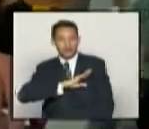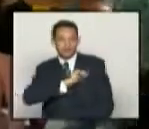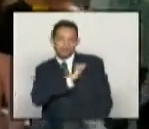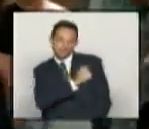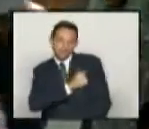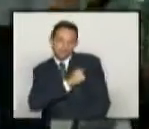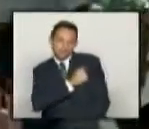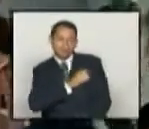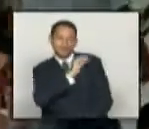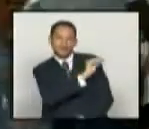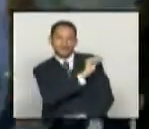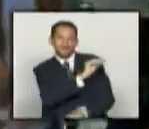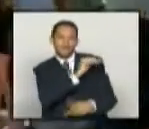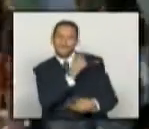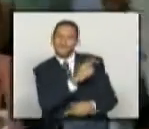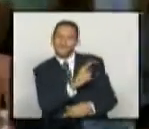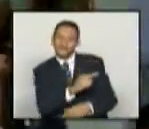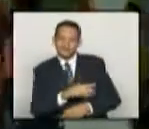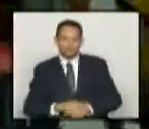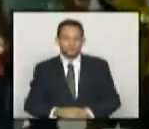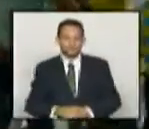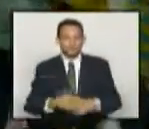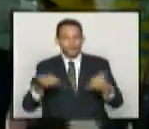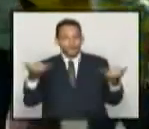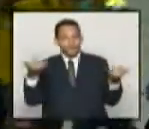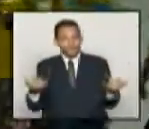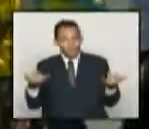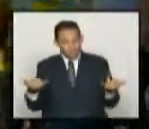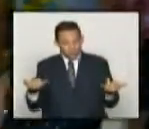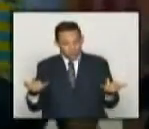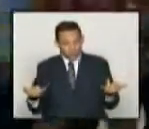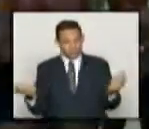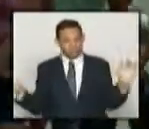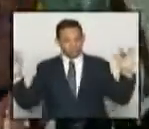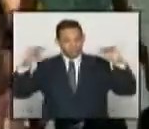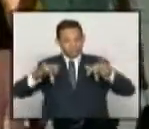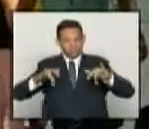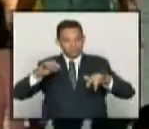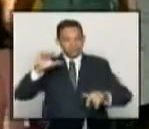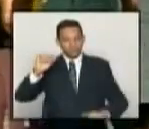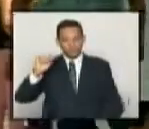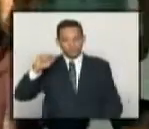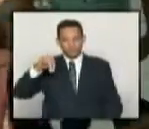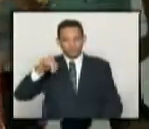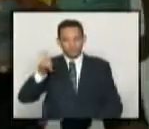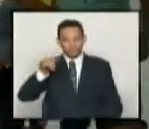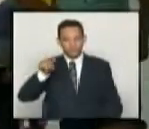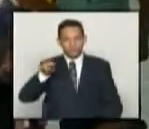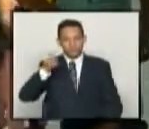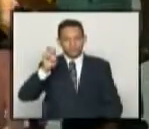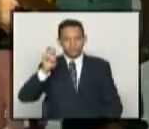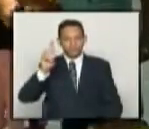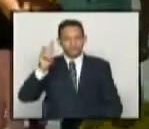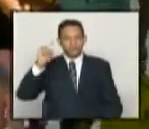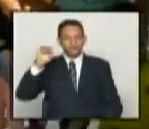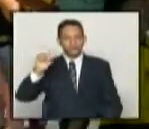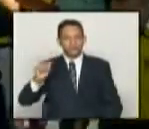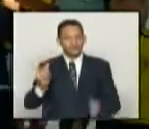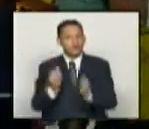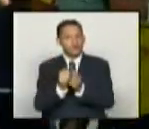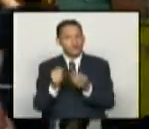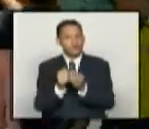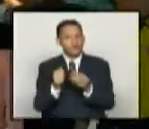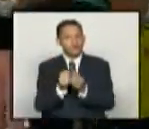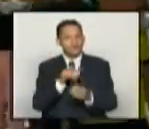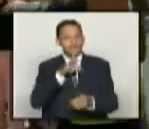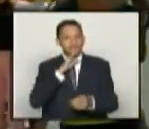debe estar de acuerdo conmigo. ¿Cómo le parece que hoy en este municipio nos ha acompañado el